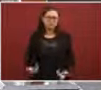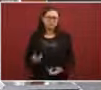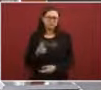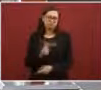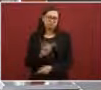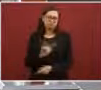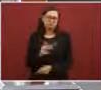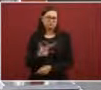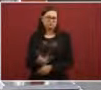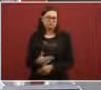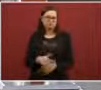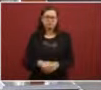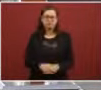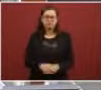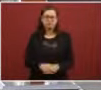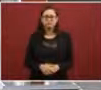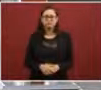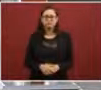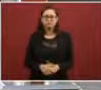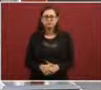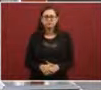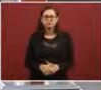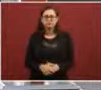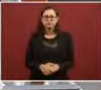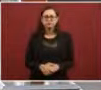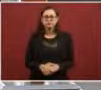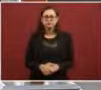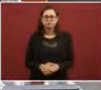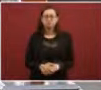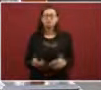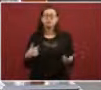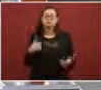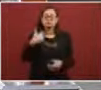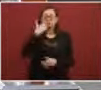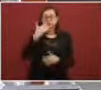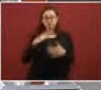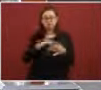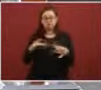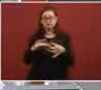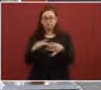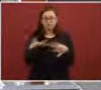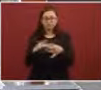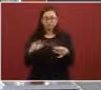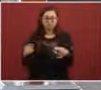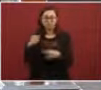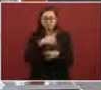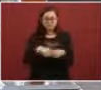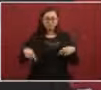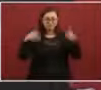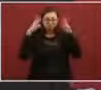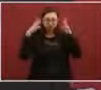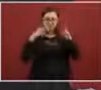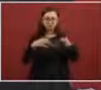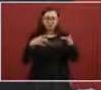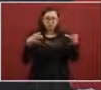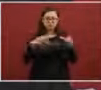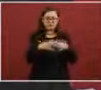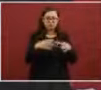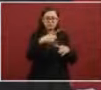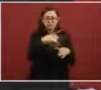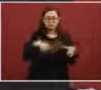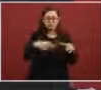humana? La siguiente, por favor. En particular, quiero señalar aquellos que están en el camino de tener